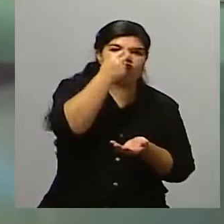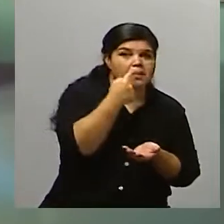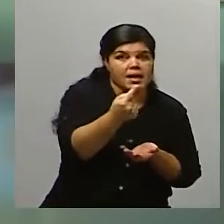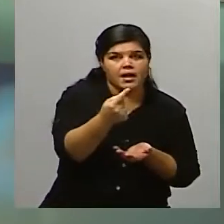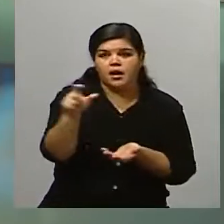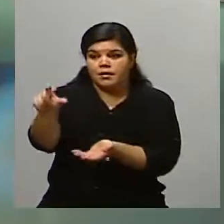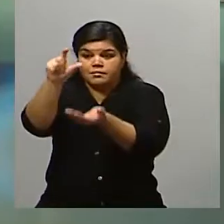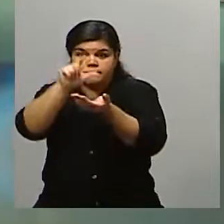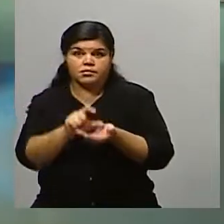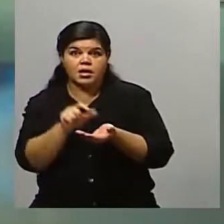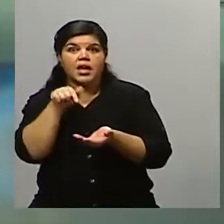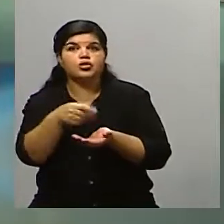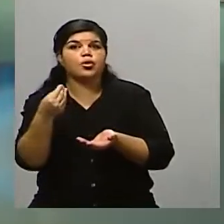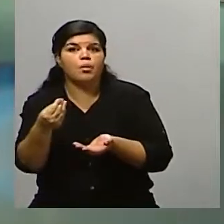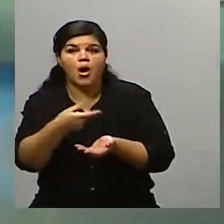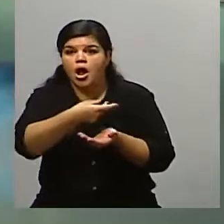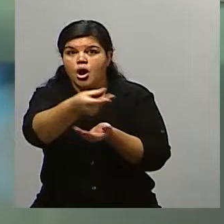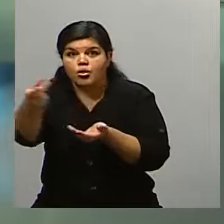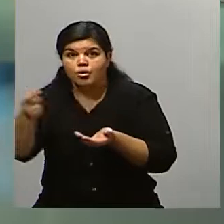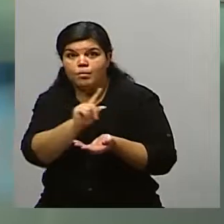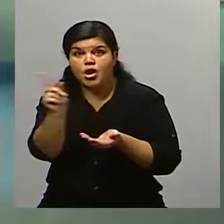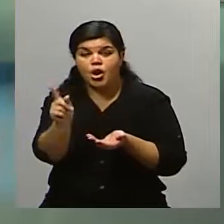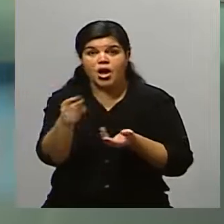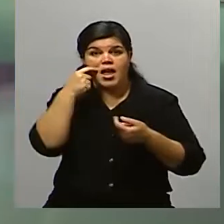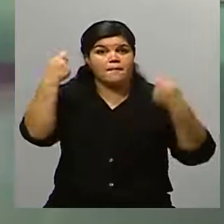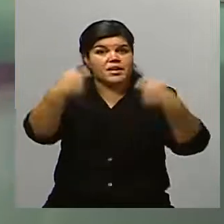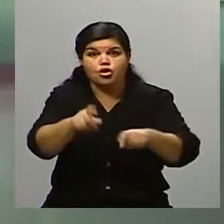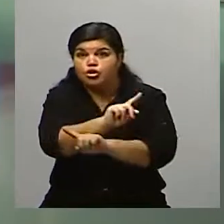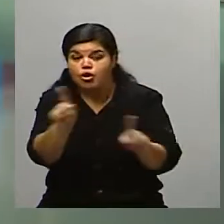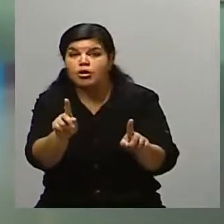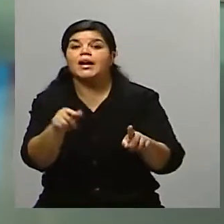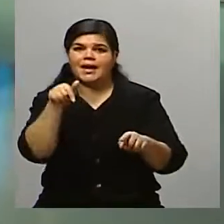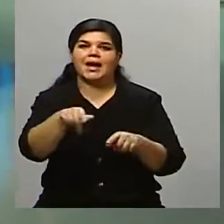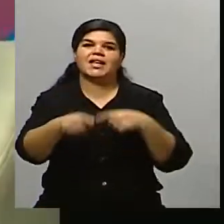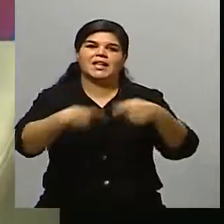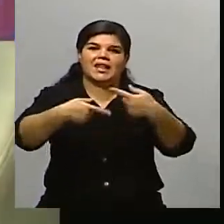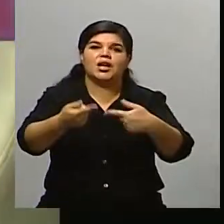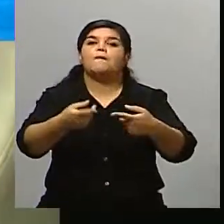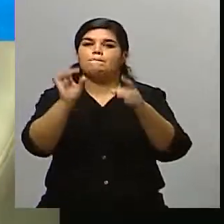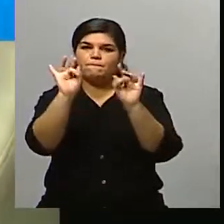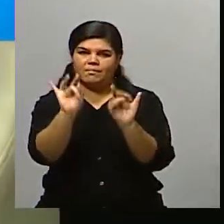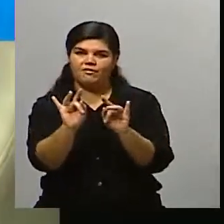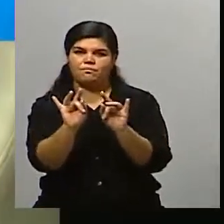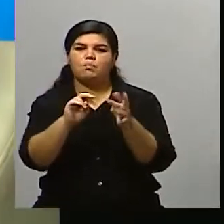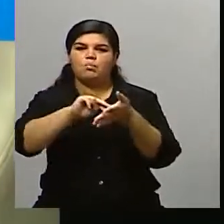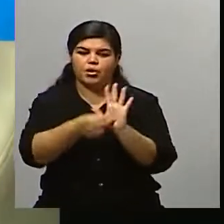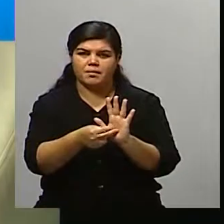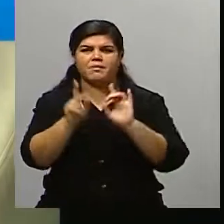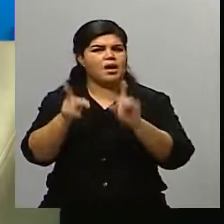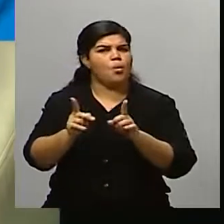Digo, pero sin ningún lugar a duda estamos atravesando una situación complicada en nuestro país. El mundo está atravesando una